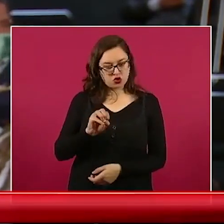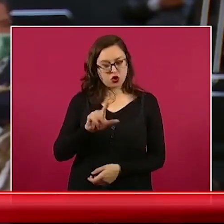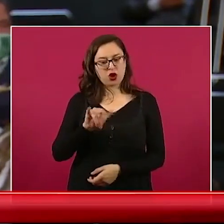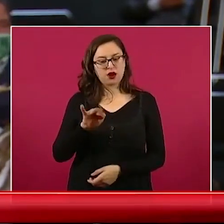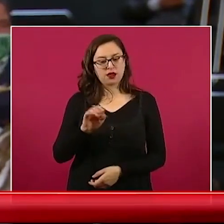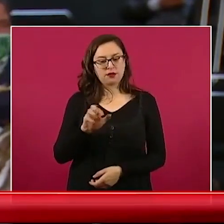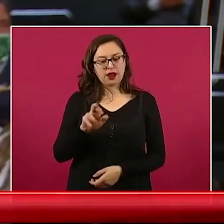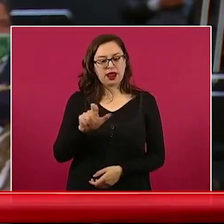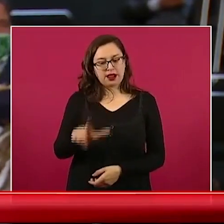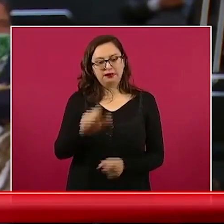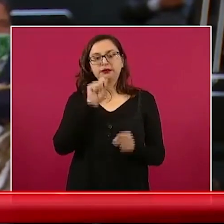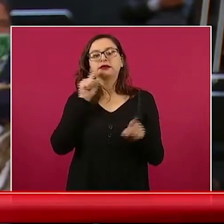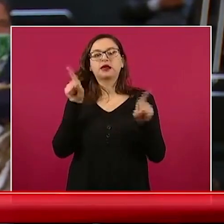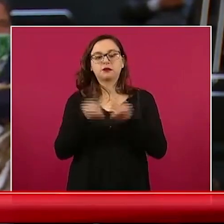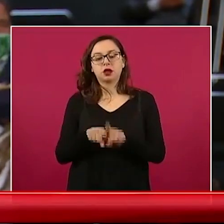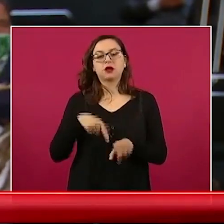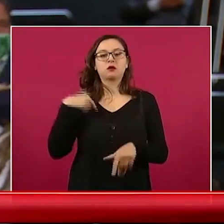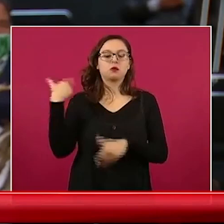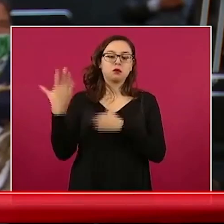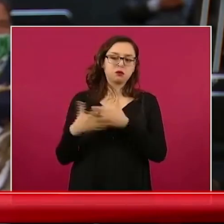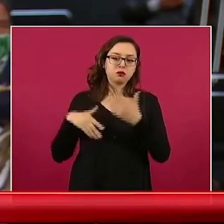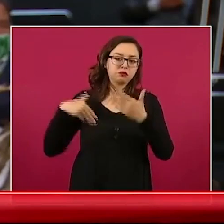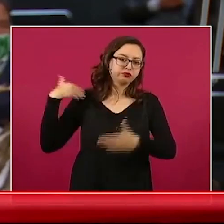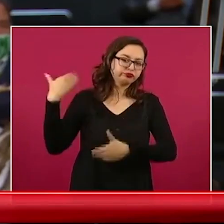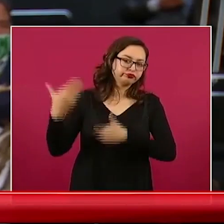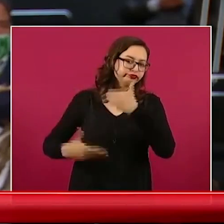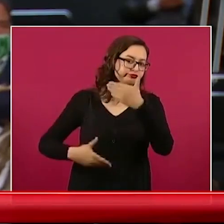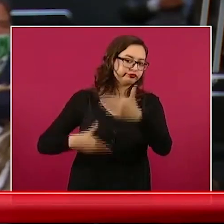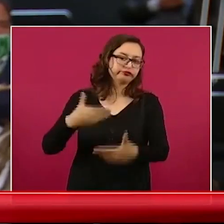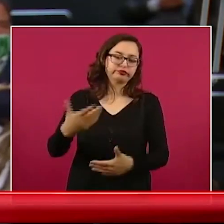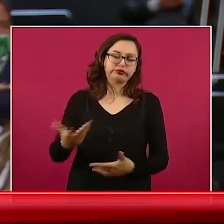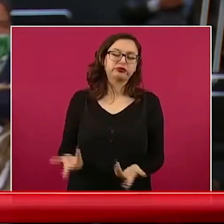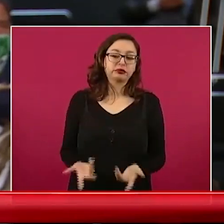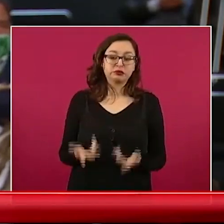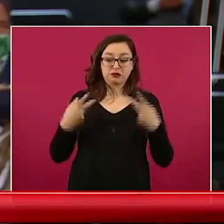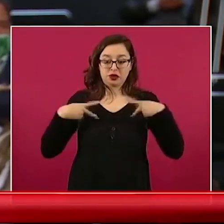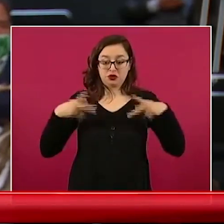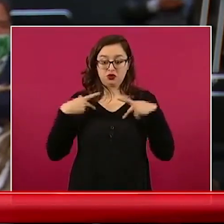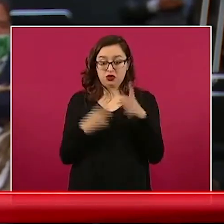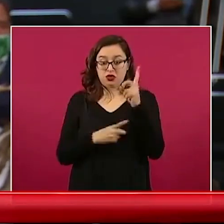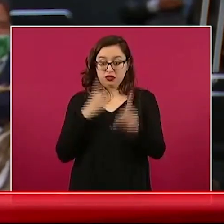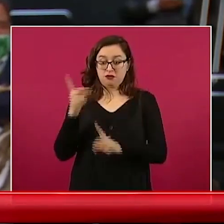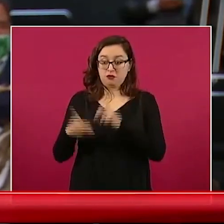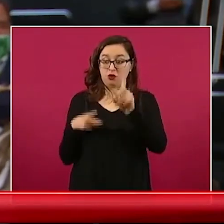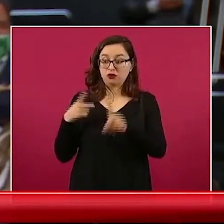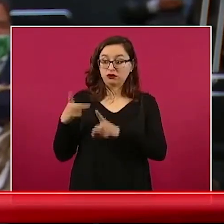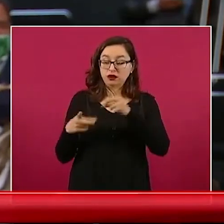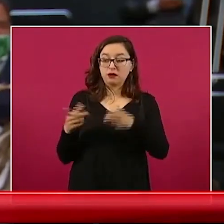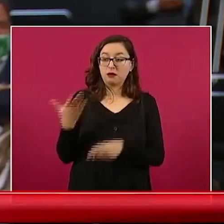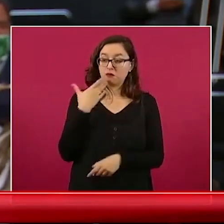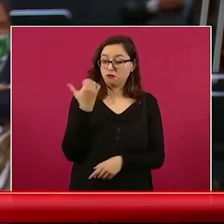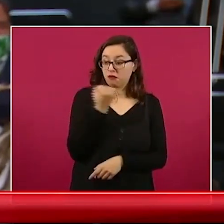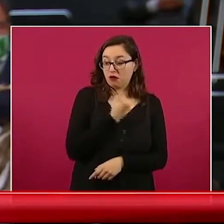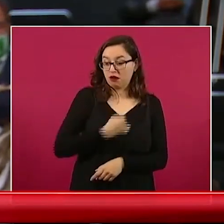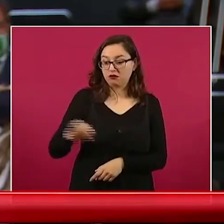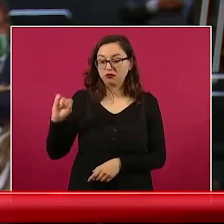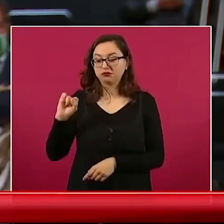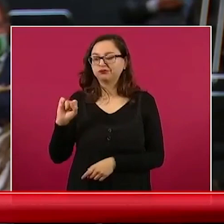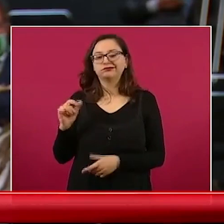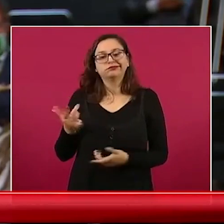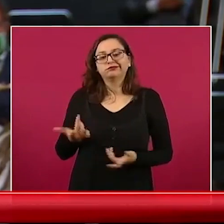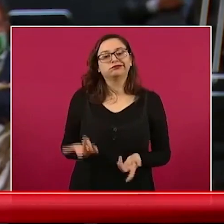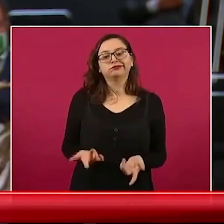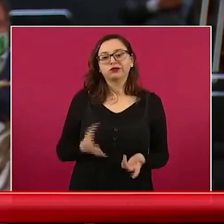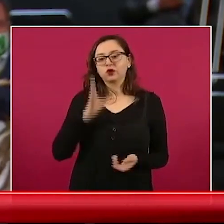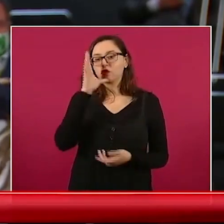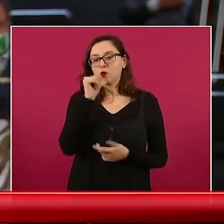por generaciones y generaciones de brillantes y posibles brillantes futbolistas mexicanos, porque privilegian el